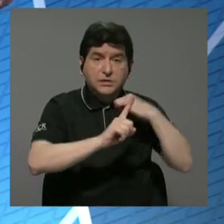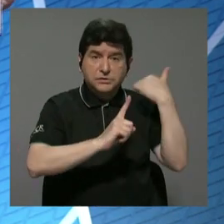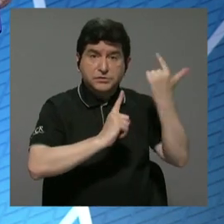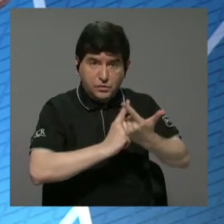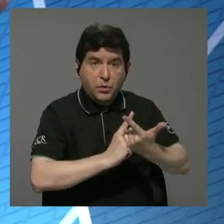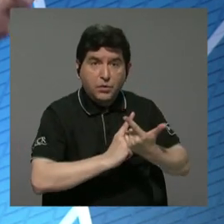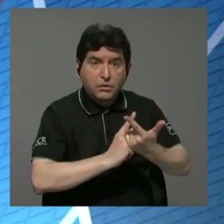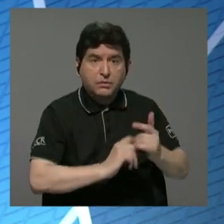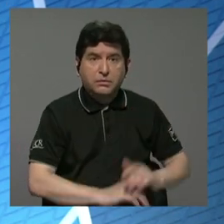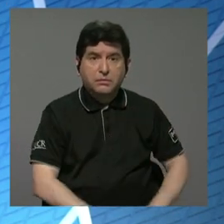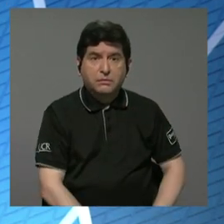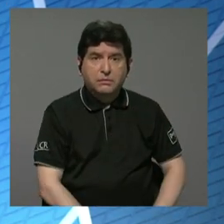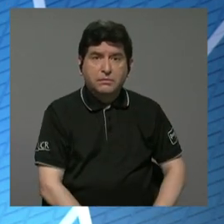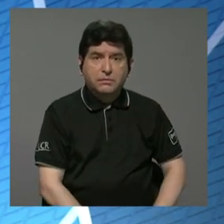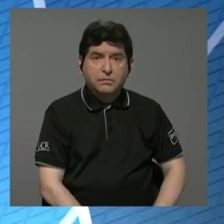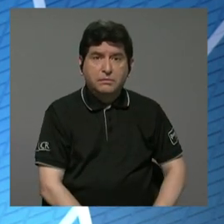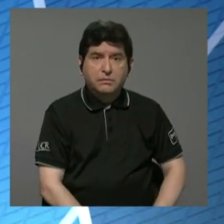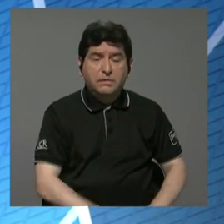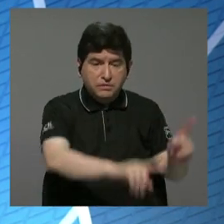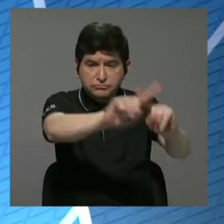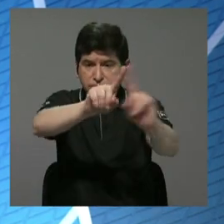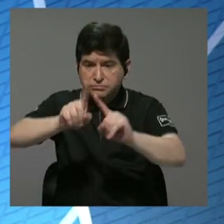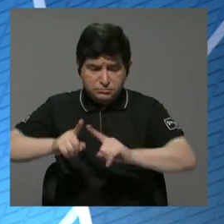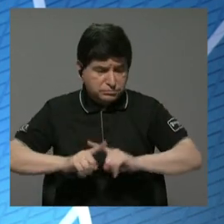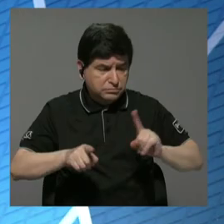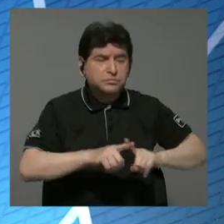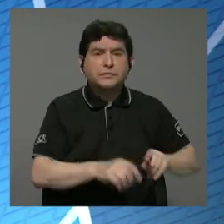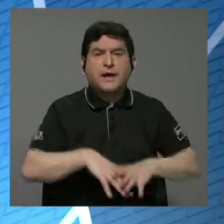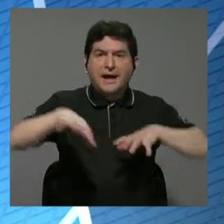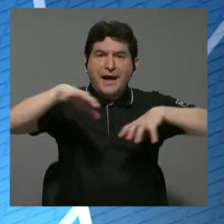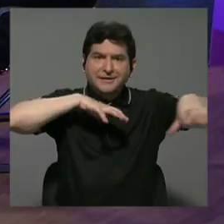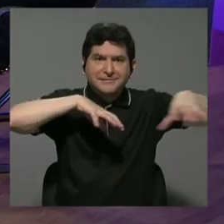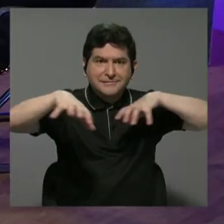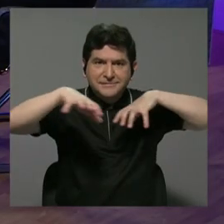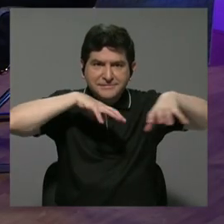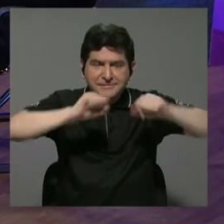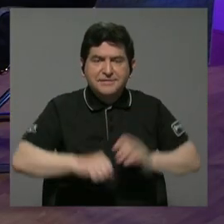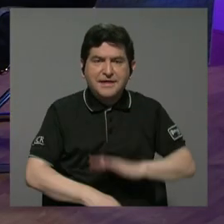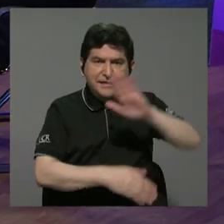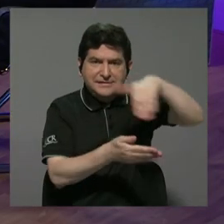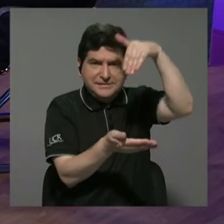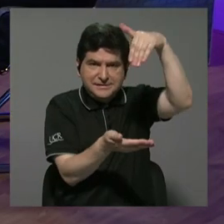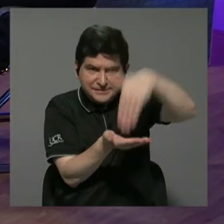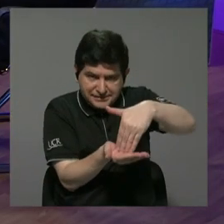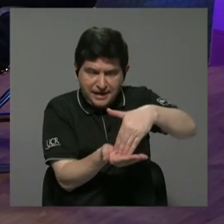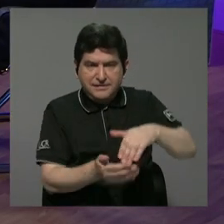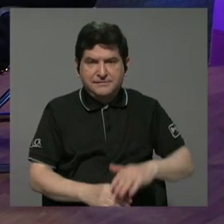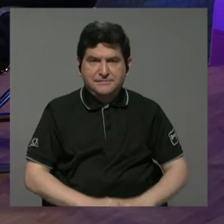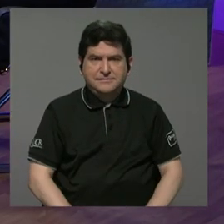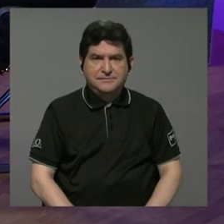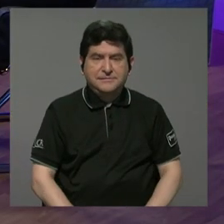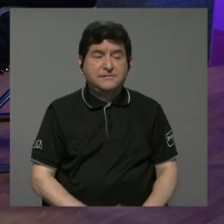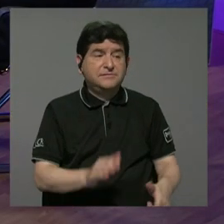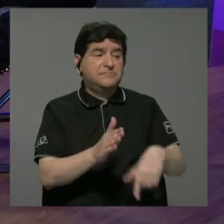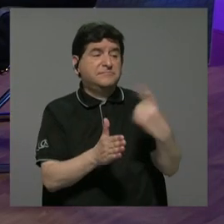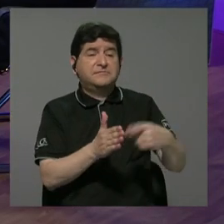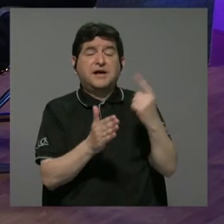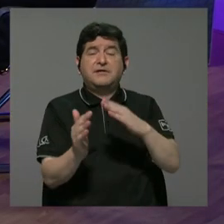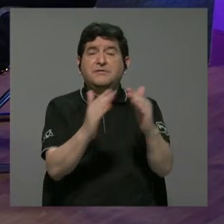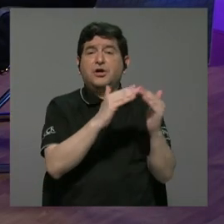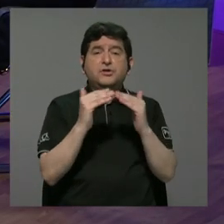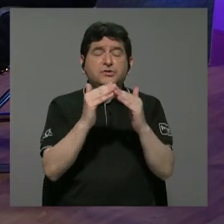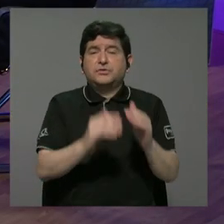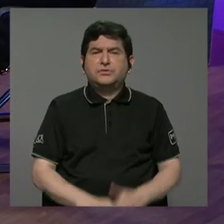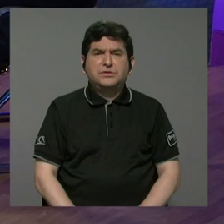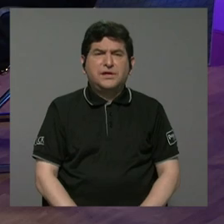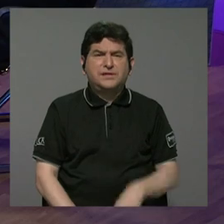social, una serie de acciones medulares que muchas veces la población pues